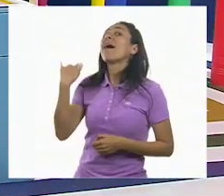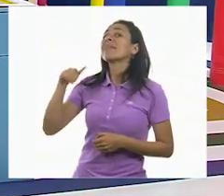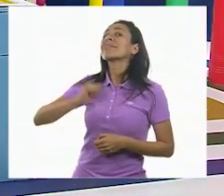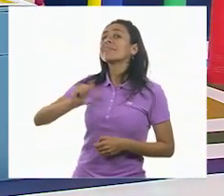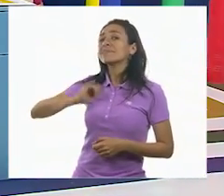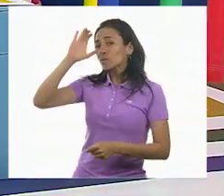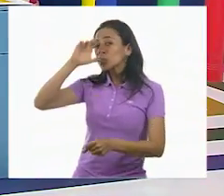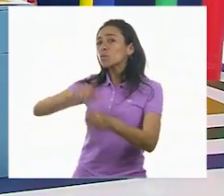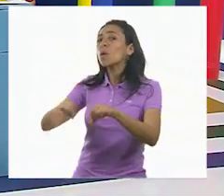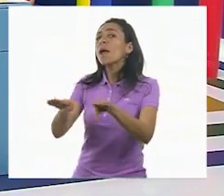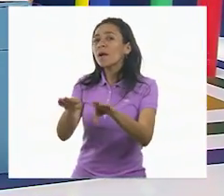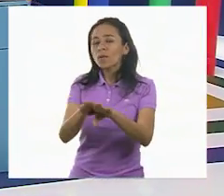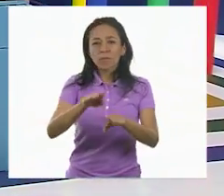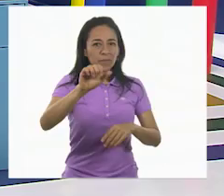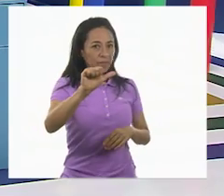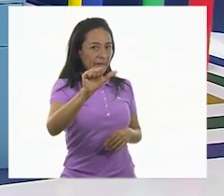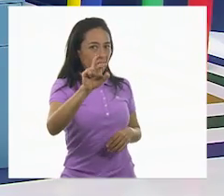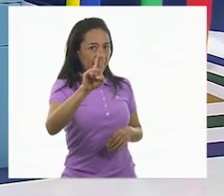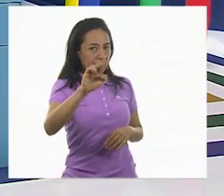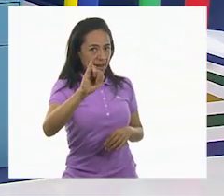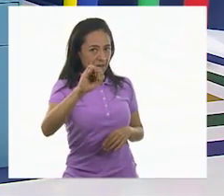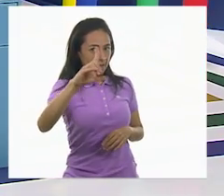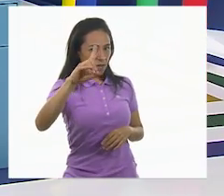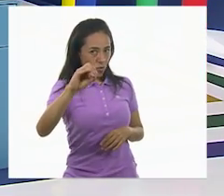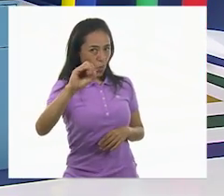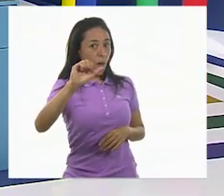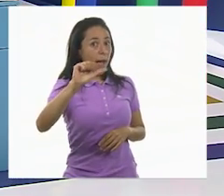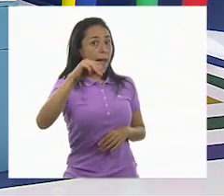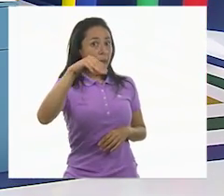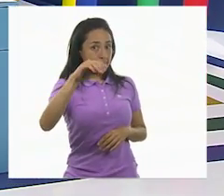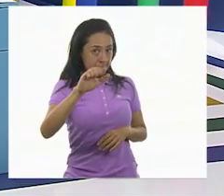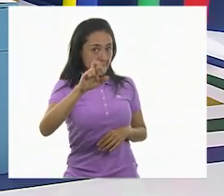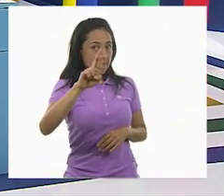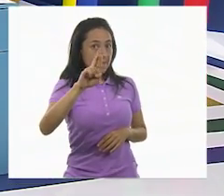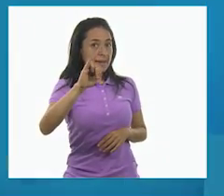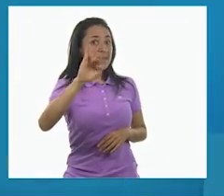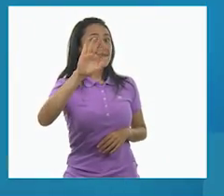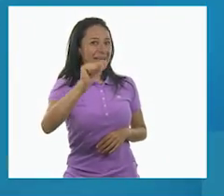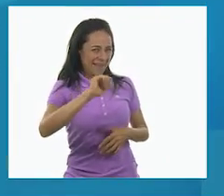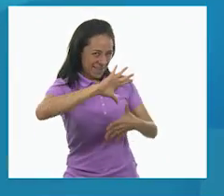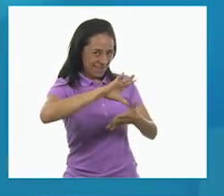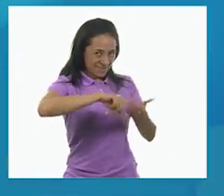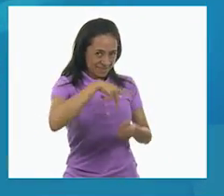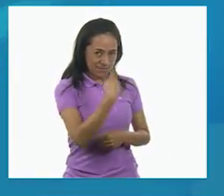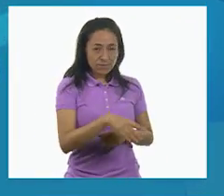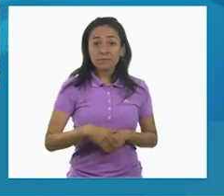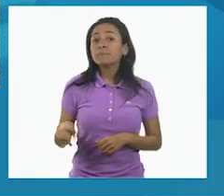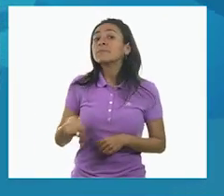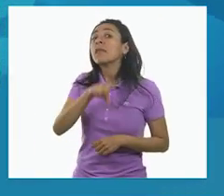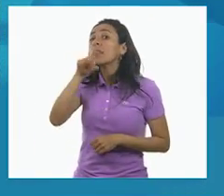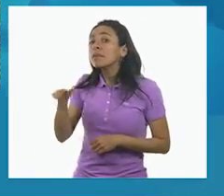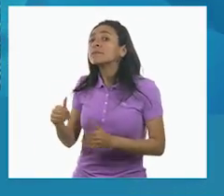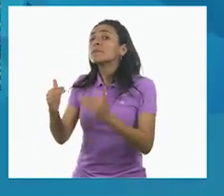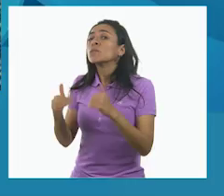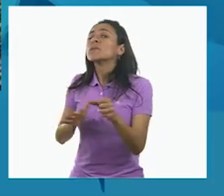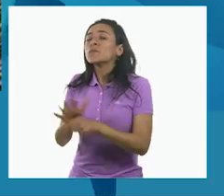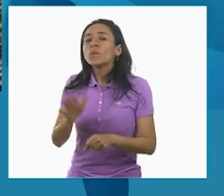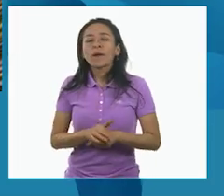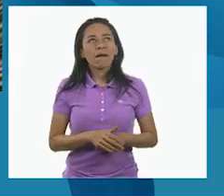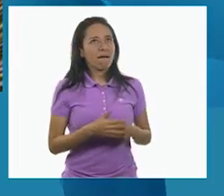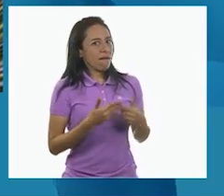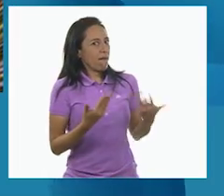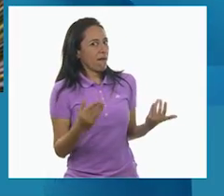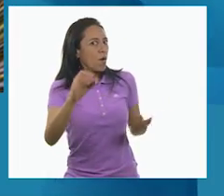le dicen. Aridoamérica, correcto. Y el siguiente sería, entonces, El oasis. Oasis